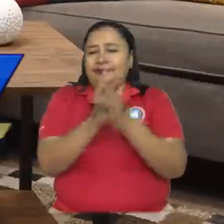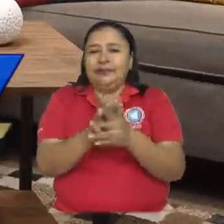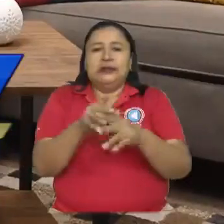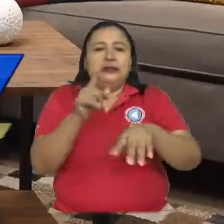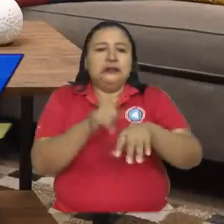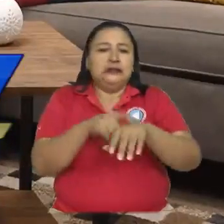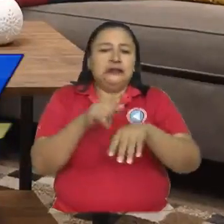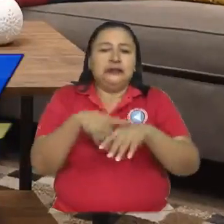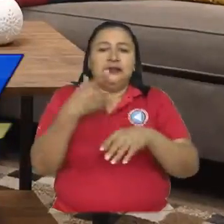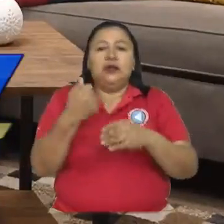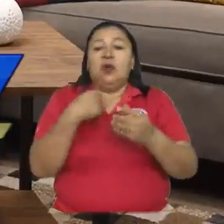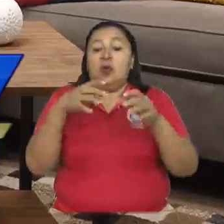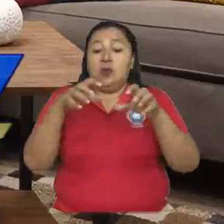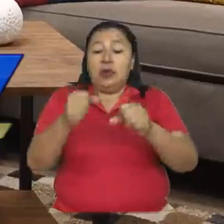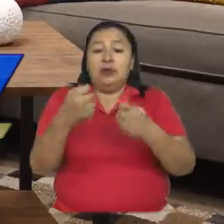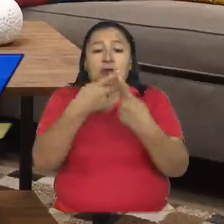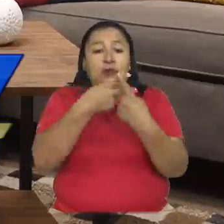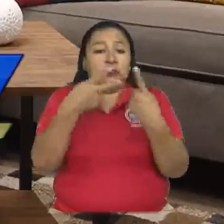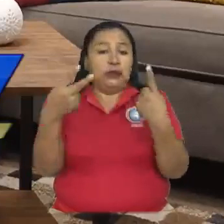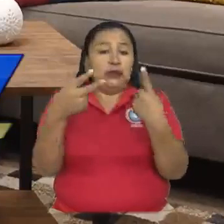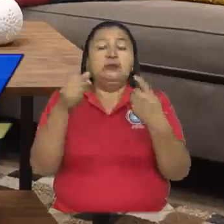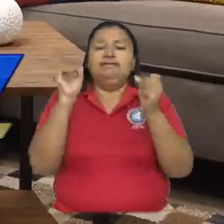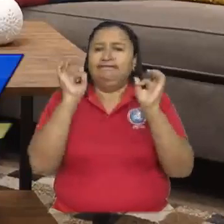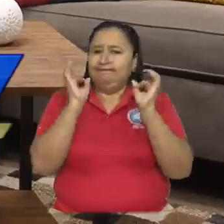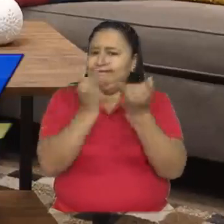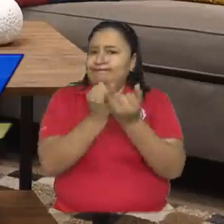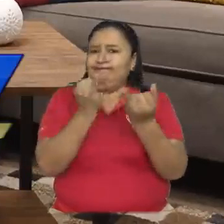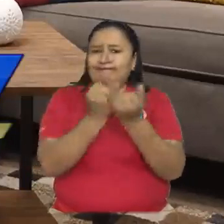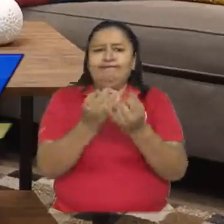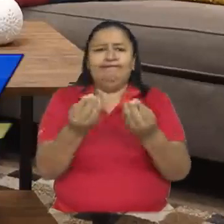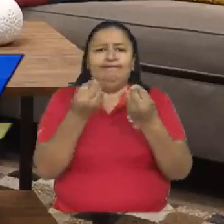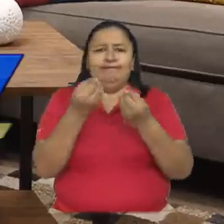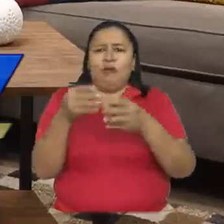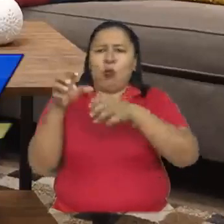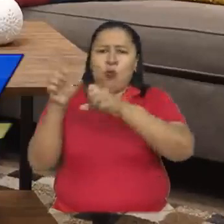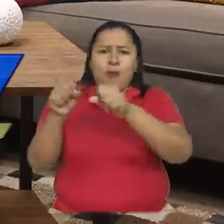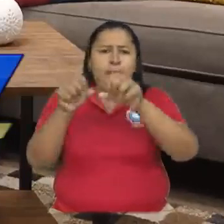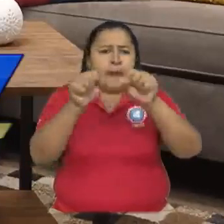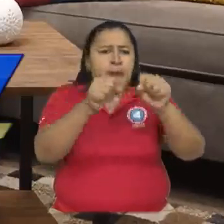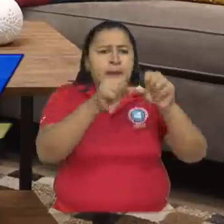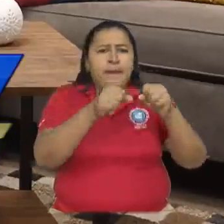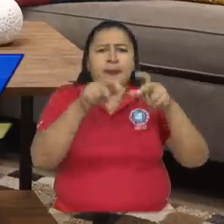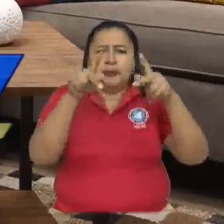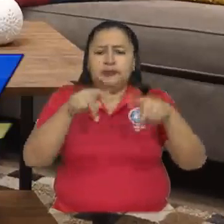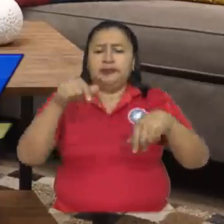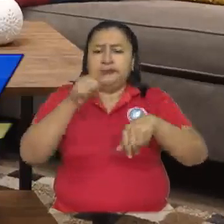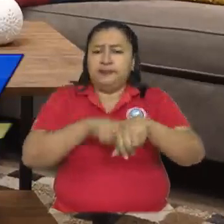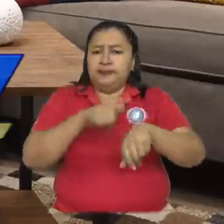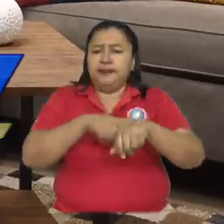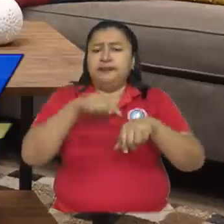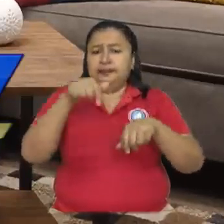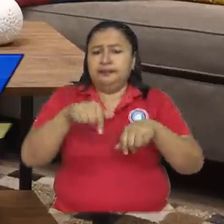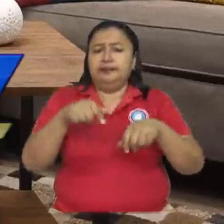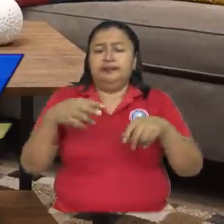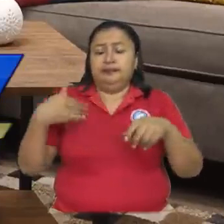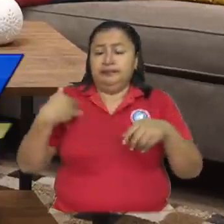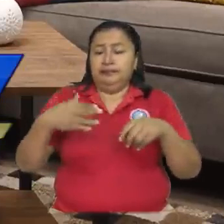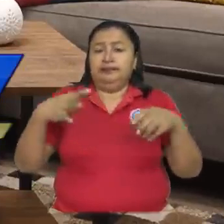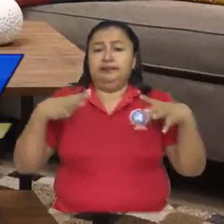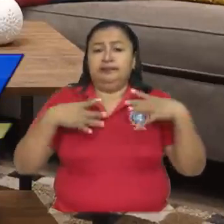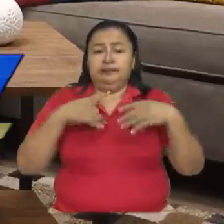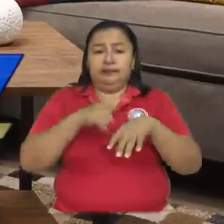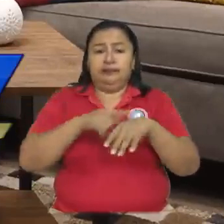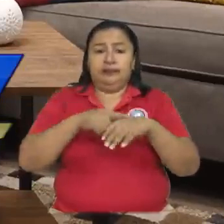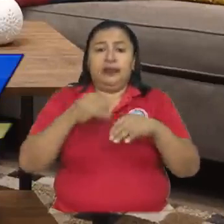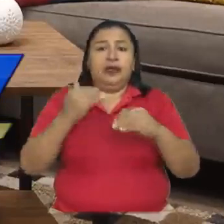de ocupación hotelera también tuvimos una muy buena ocupación hotelera en este periodo de esta